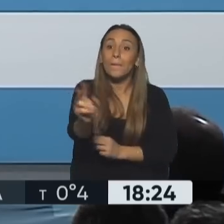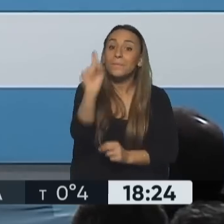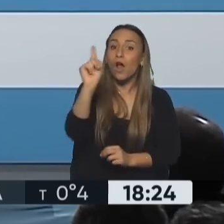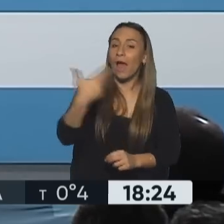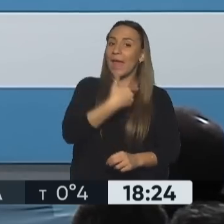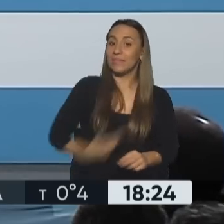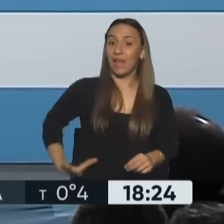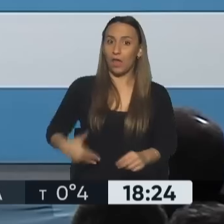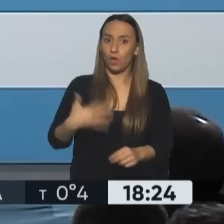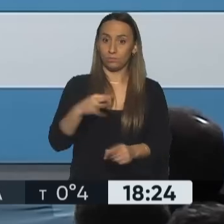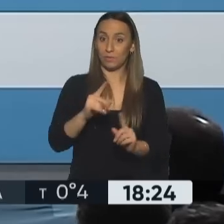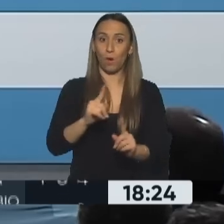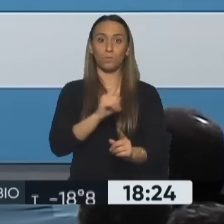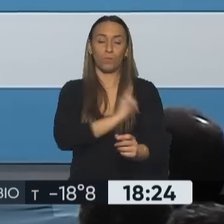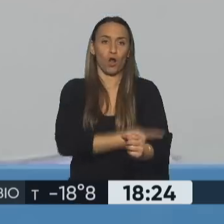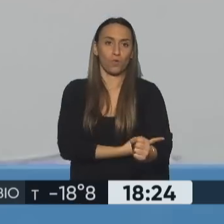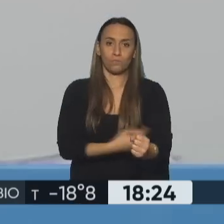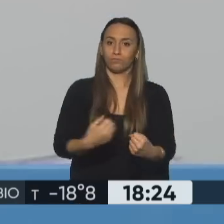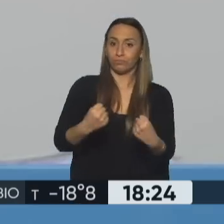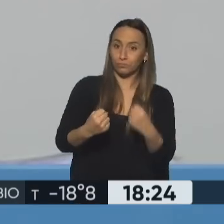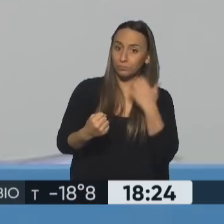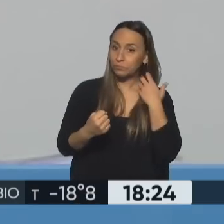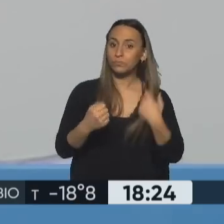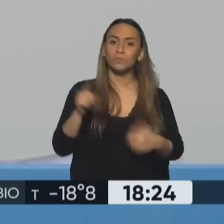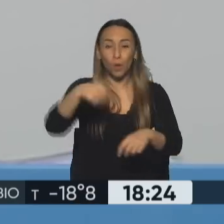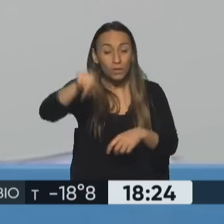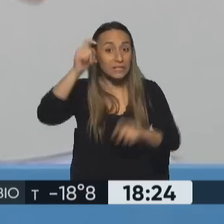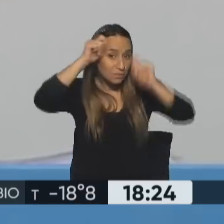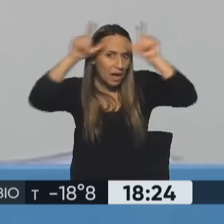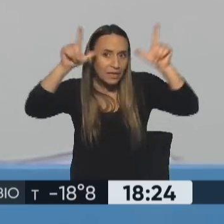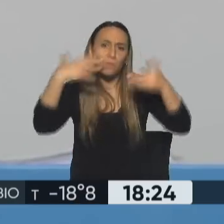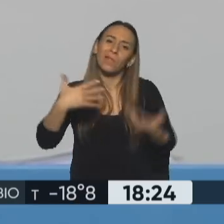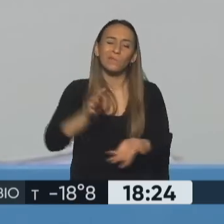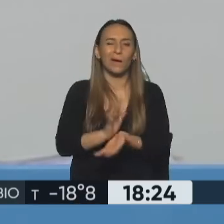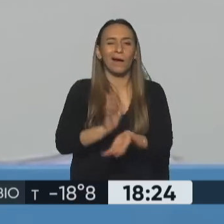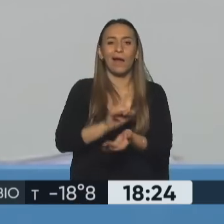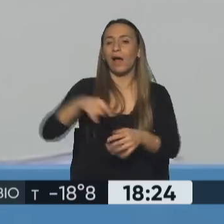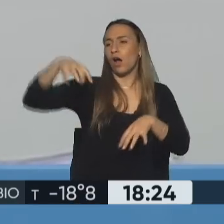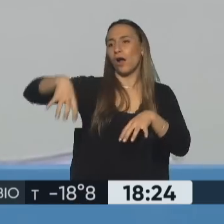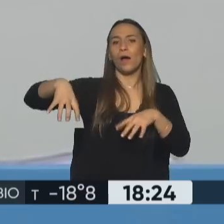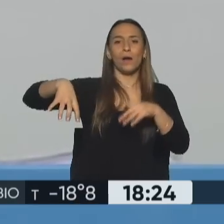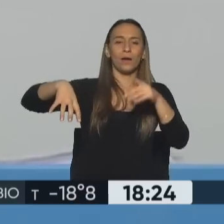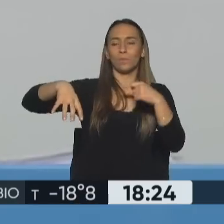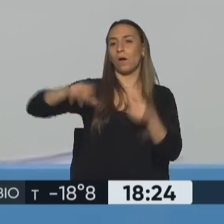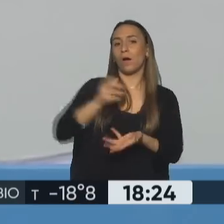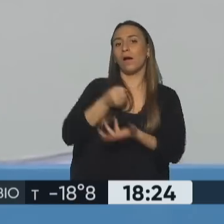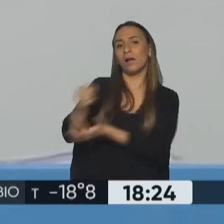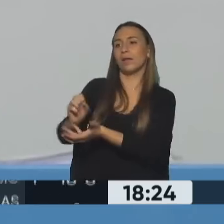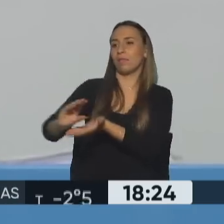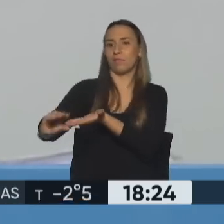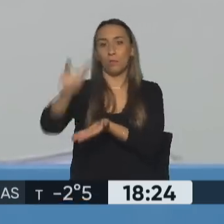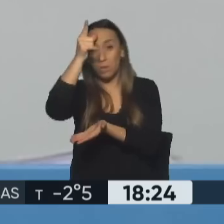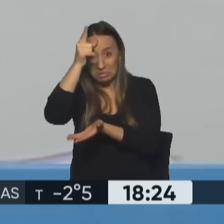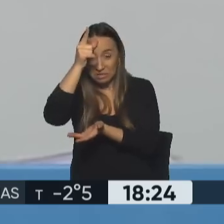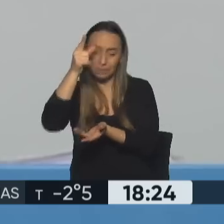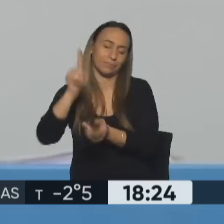el monopolio de la fuerza, o se le ocurre a alguien que podemos tercerizar la policía, no, el Estado